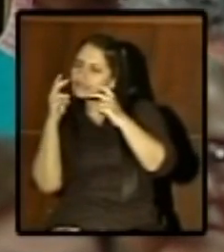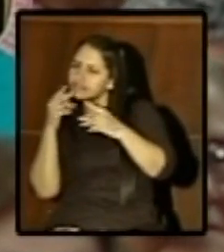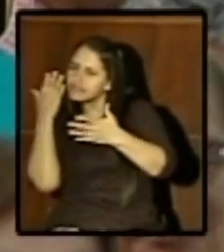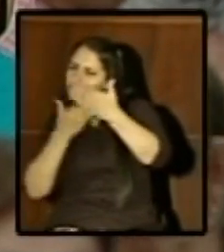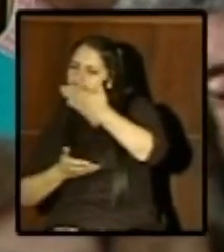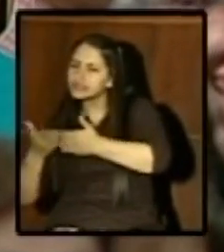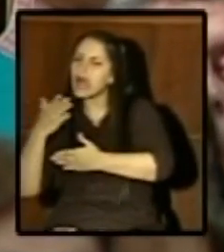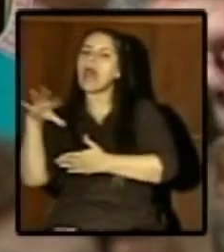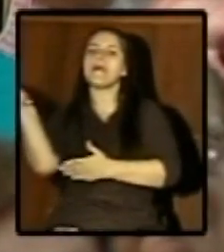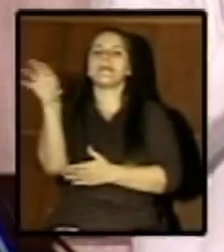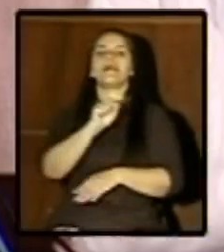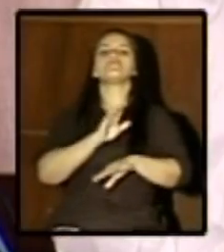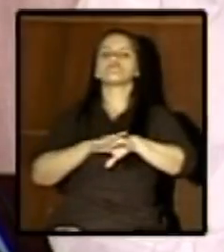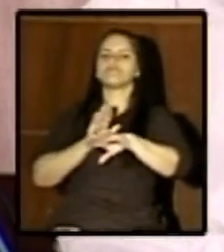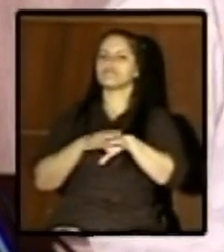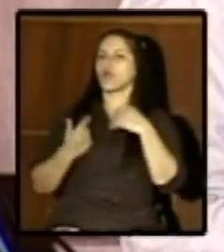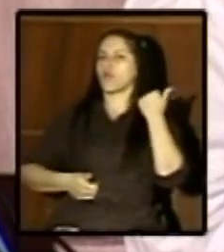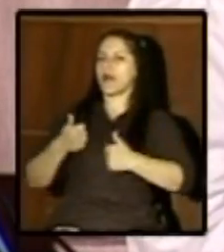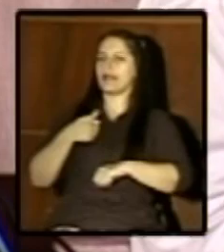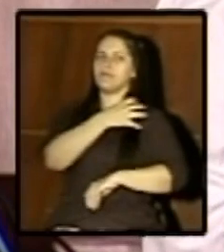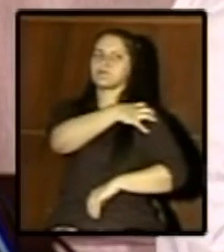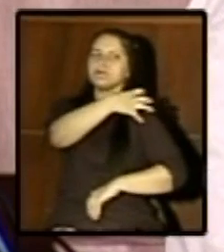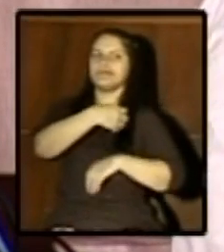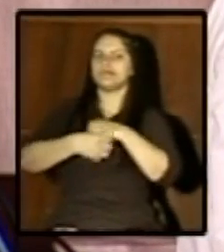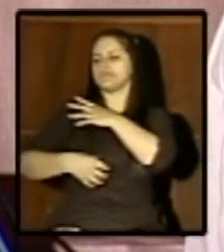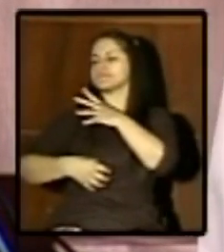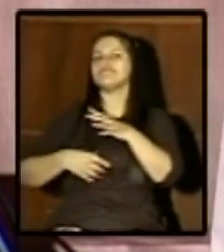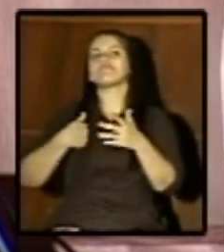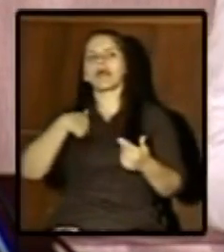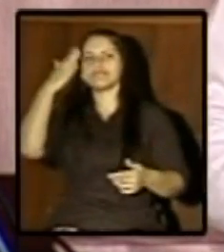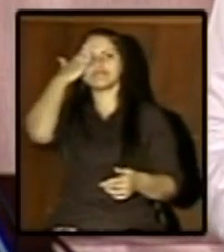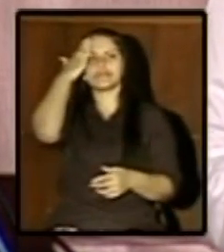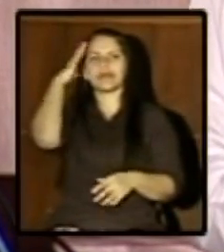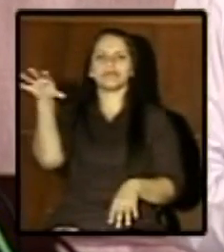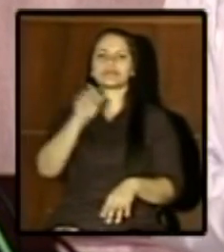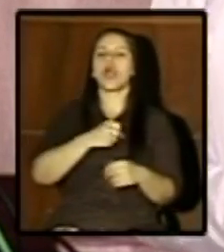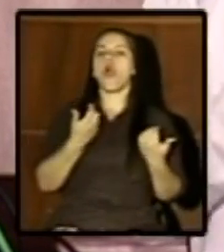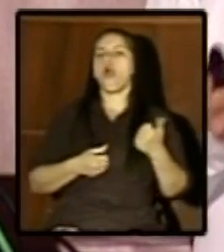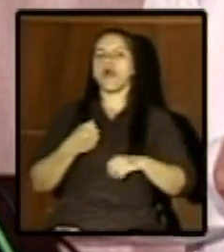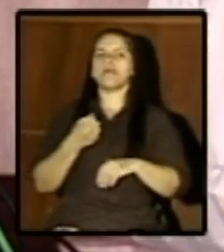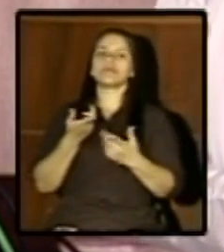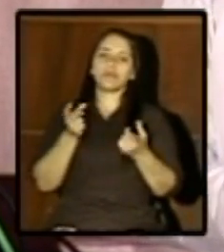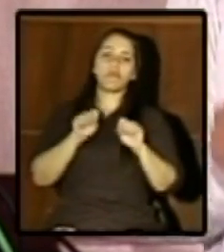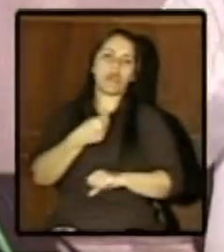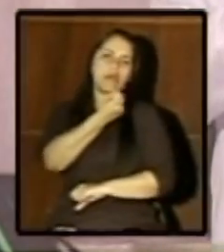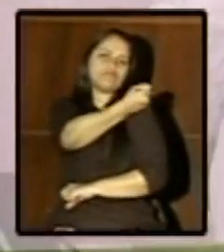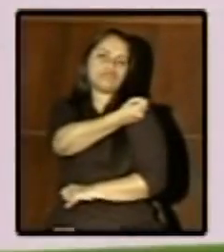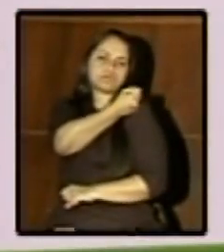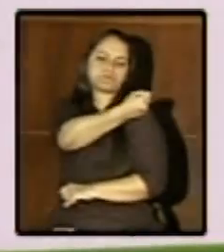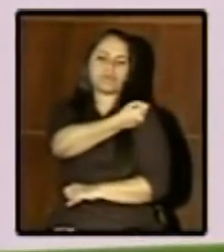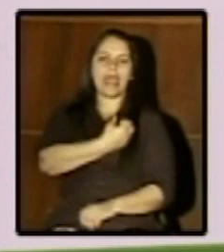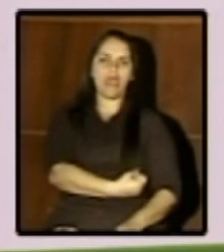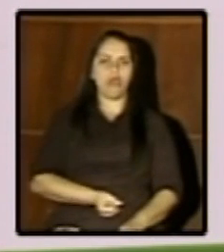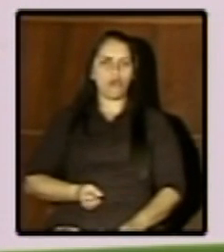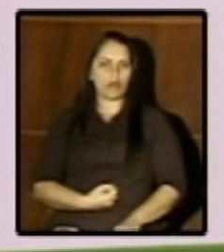¿Cómo lo diagnostico? Con la clínica, vuelve y juega, o sea, lo que el médico ve, las pruebas que tenemos nosotros clínicas para saber qué tendoncito